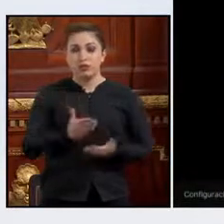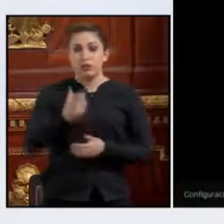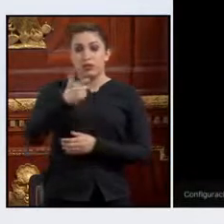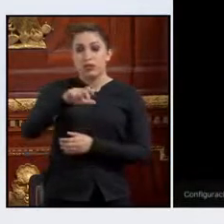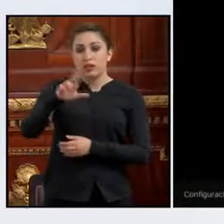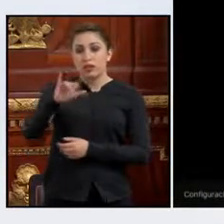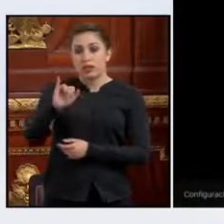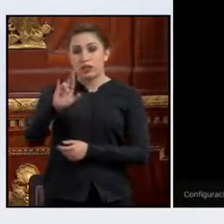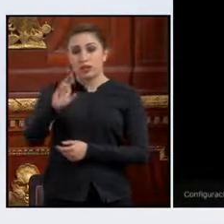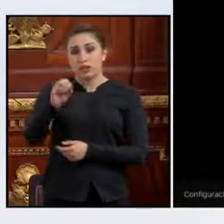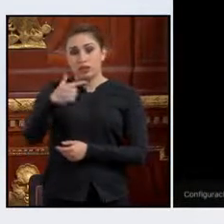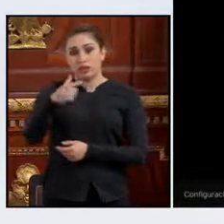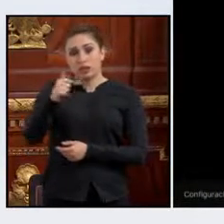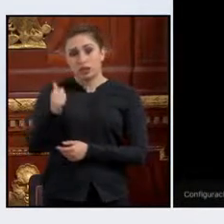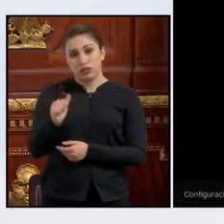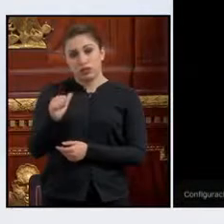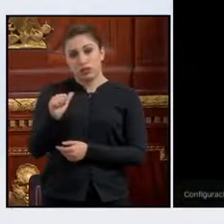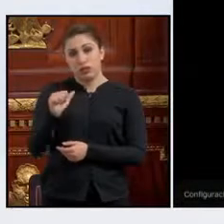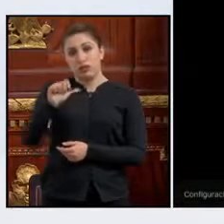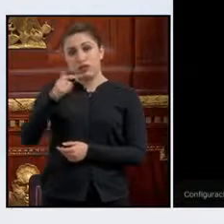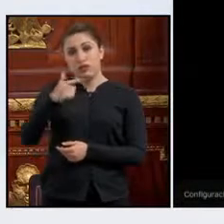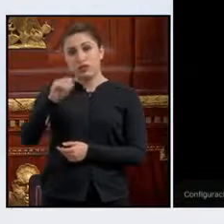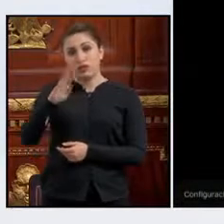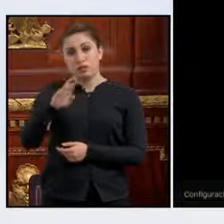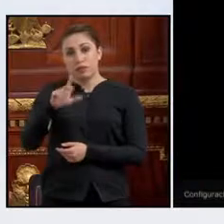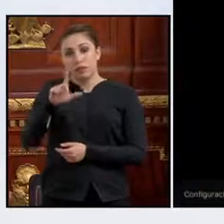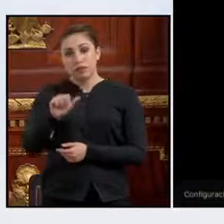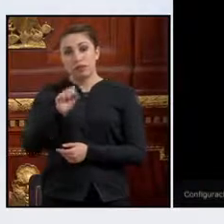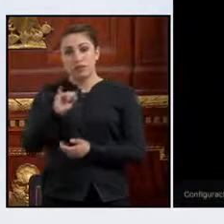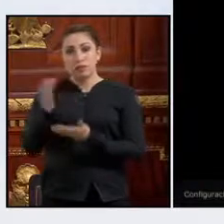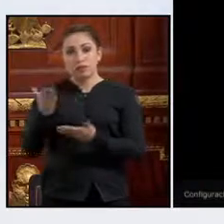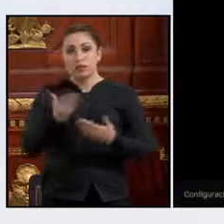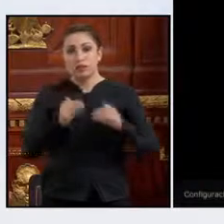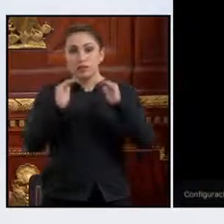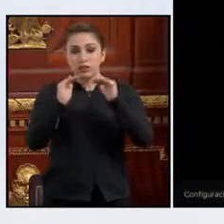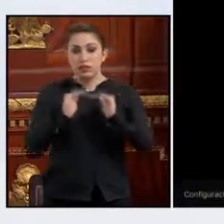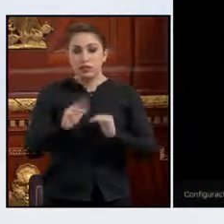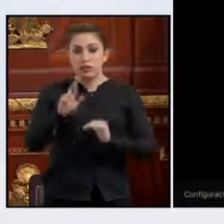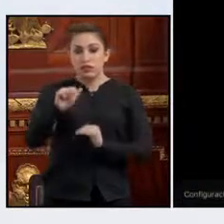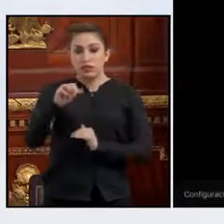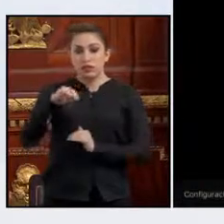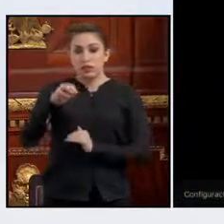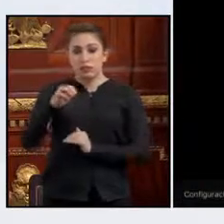Gabriela. Quiroga Anguiano, presente. Ramos Arreola Teresa.